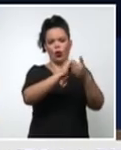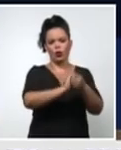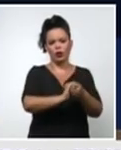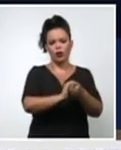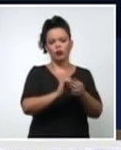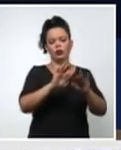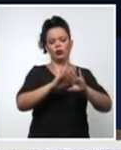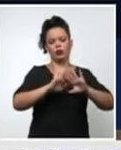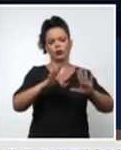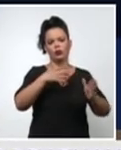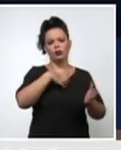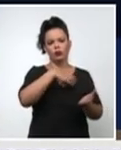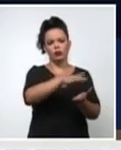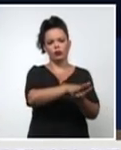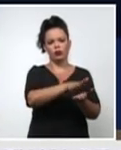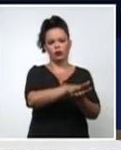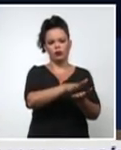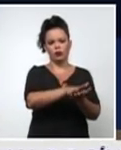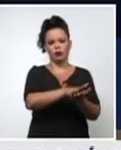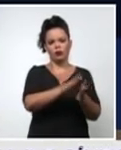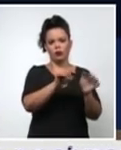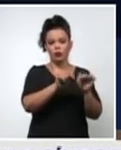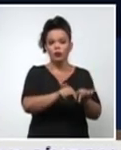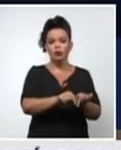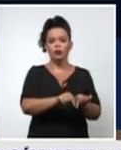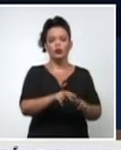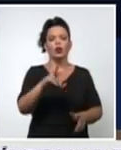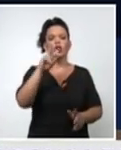en este importante grupo de riesgo